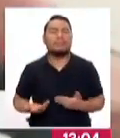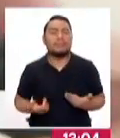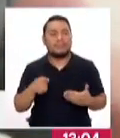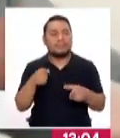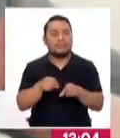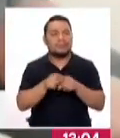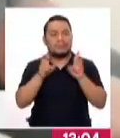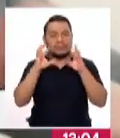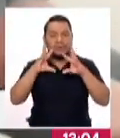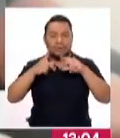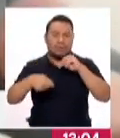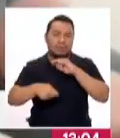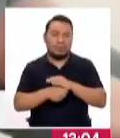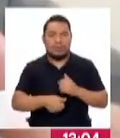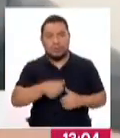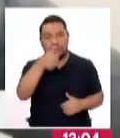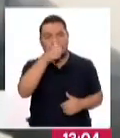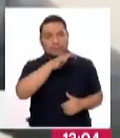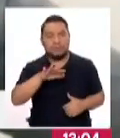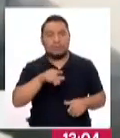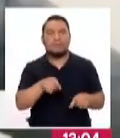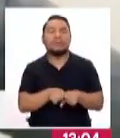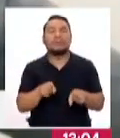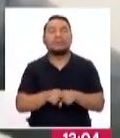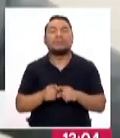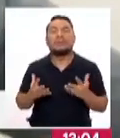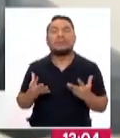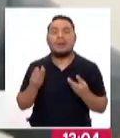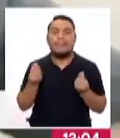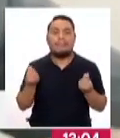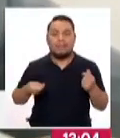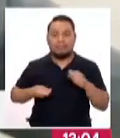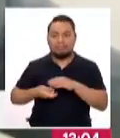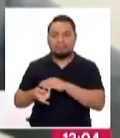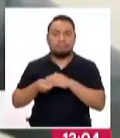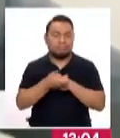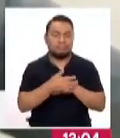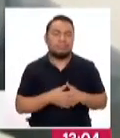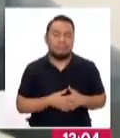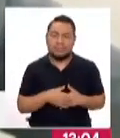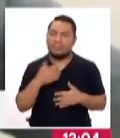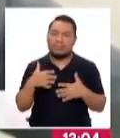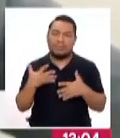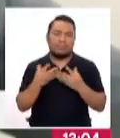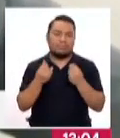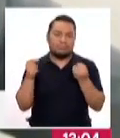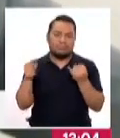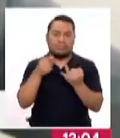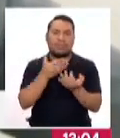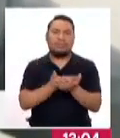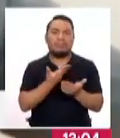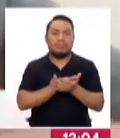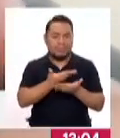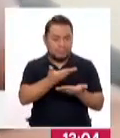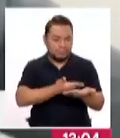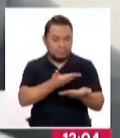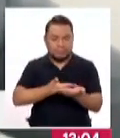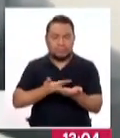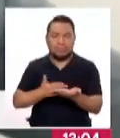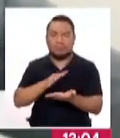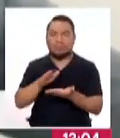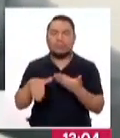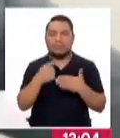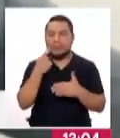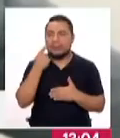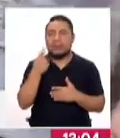solamente un caso de corrupción de funcionarios sino también de lavado de dinero es un caso conexo al al que públicamente